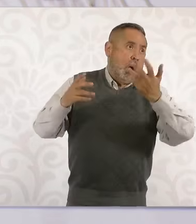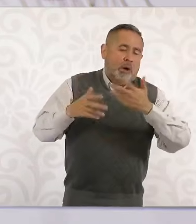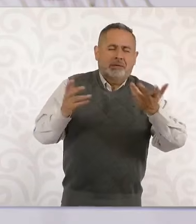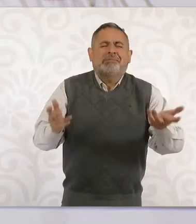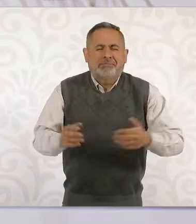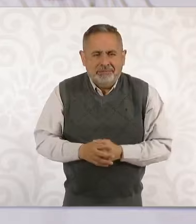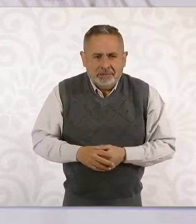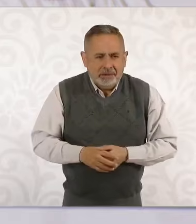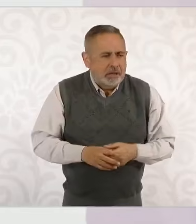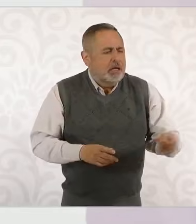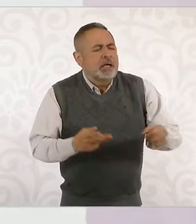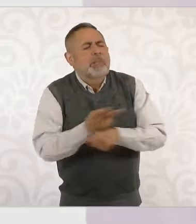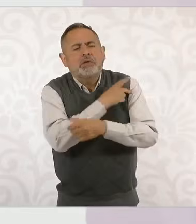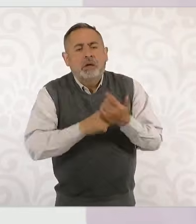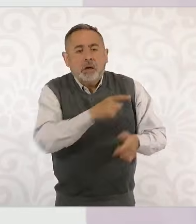Nunca dijeron nada del